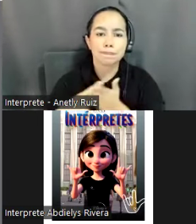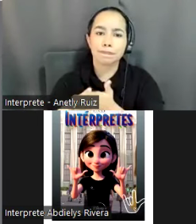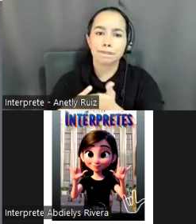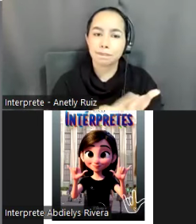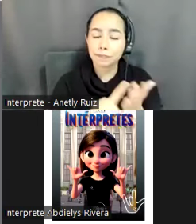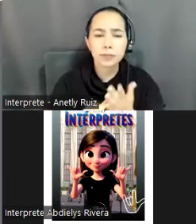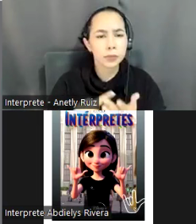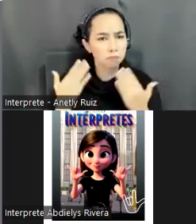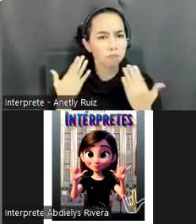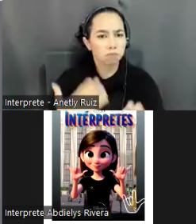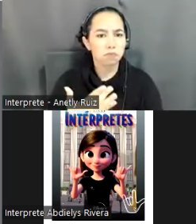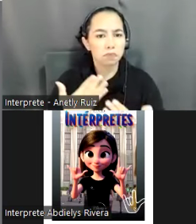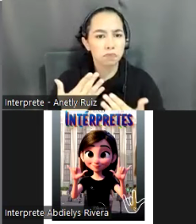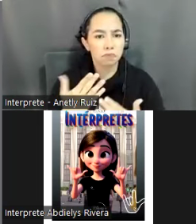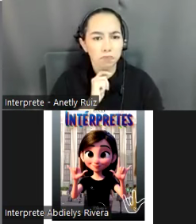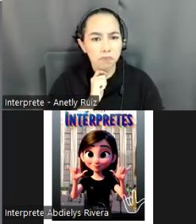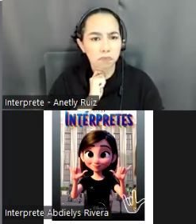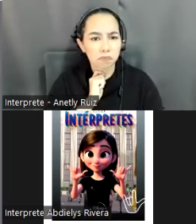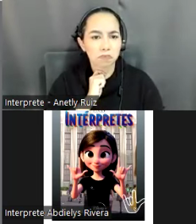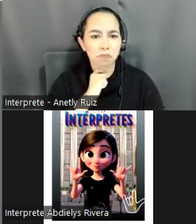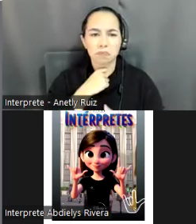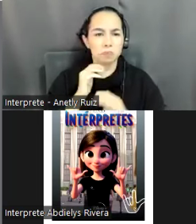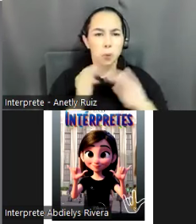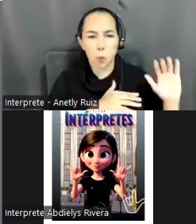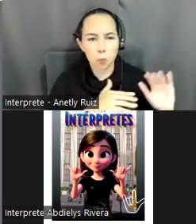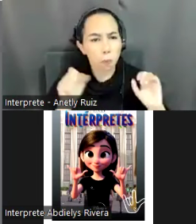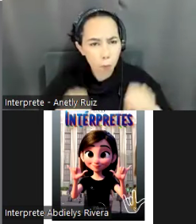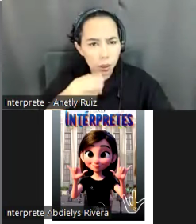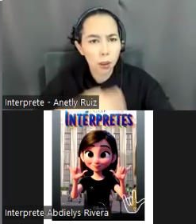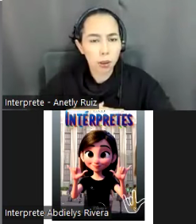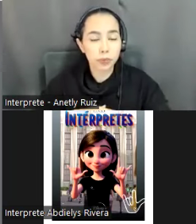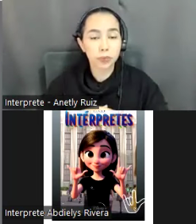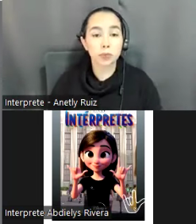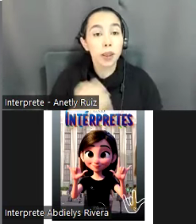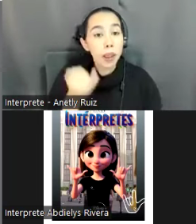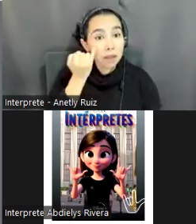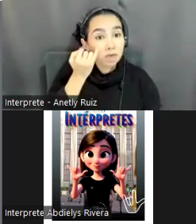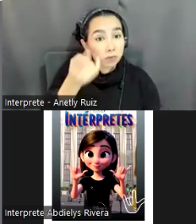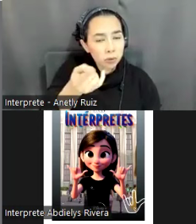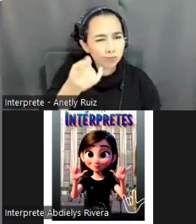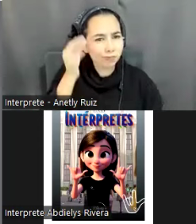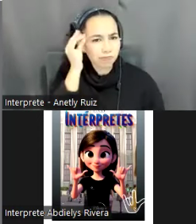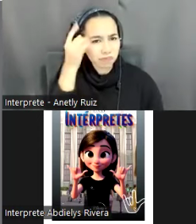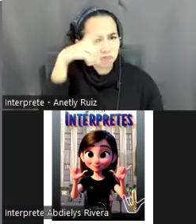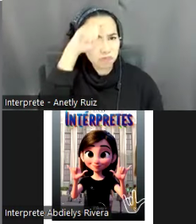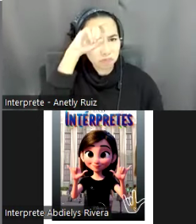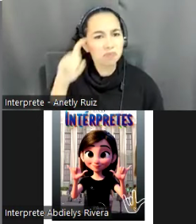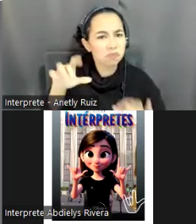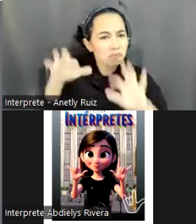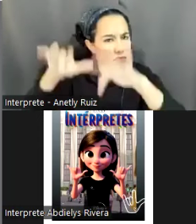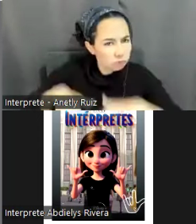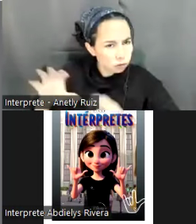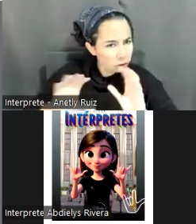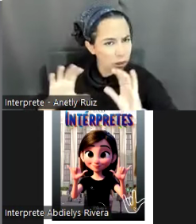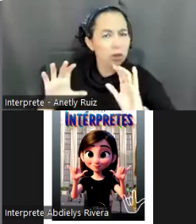pueden escribir sus comentarios o preguntas en el chat. Tenemos personal que estará encargado de atender todas las inquietudes